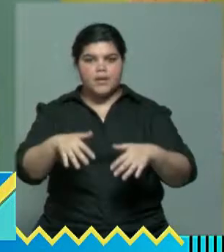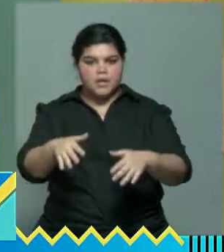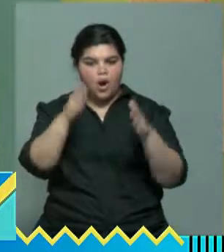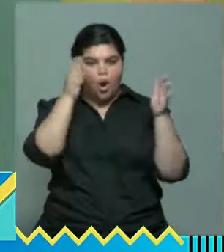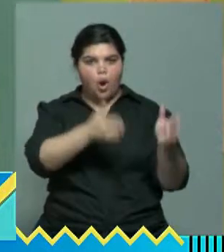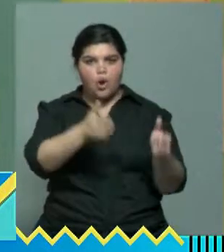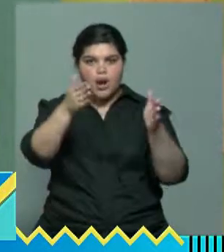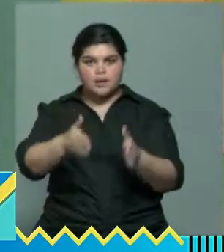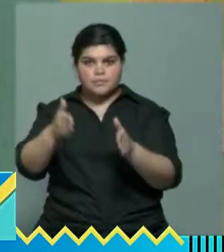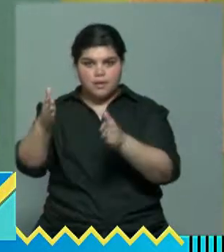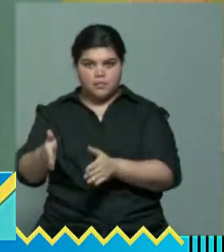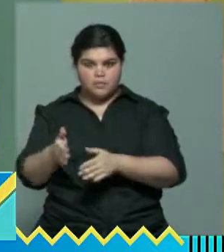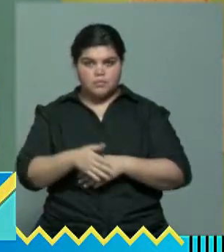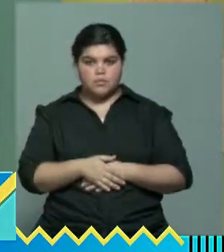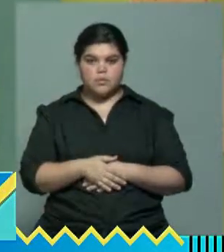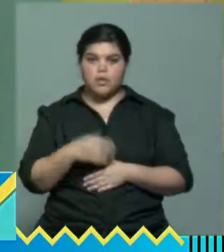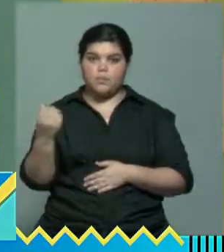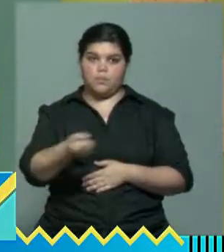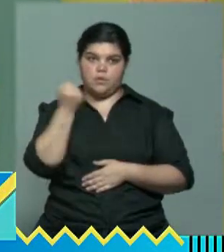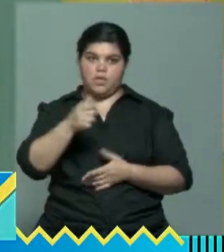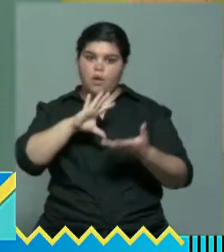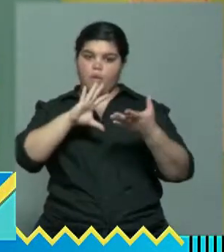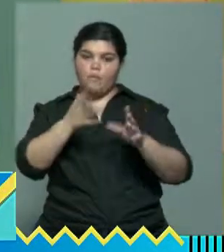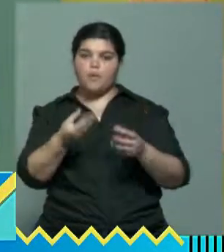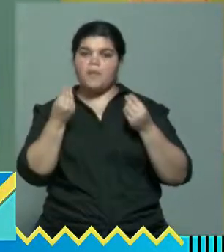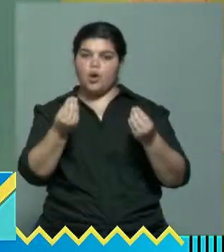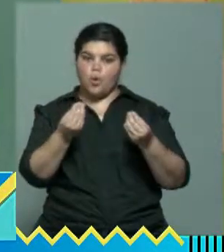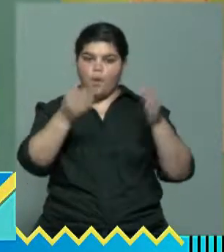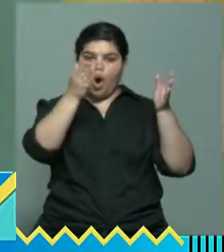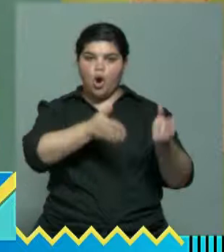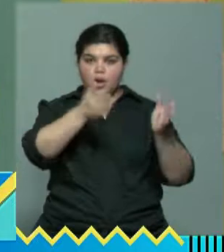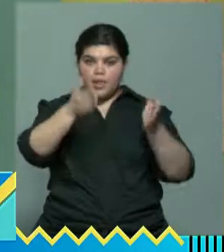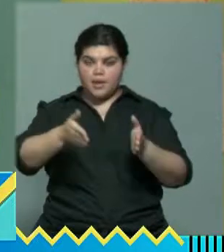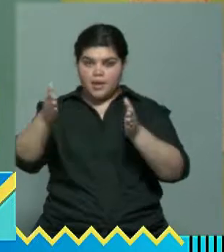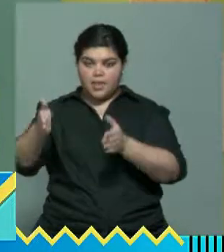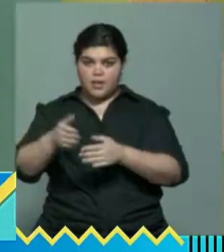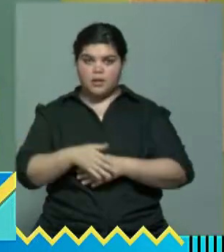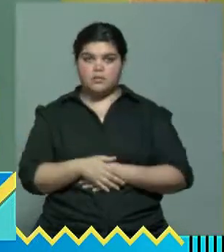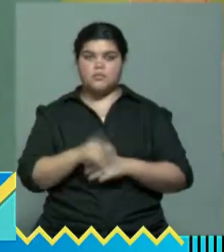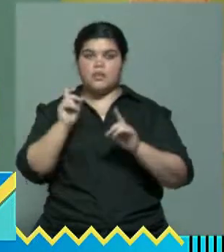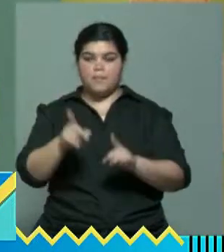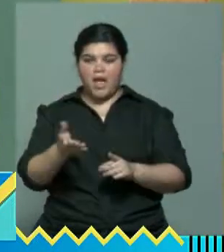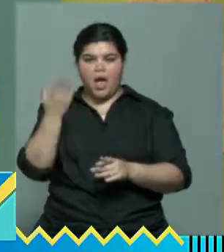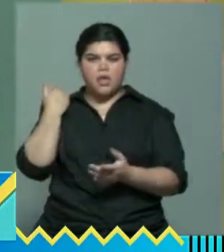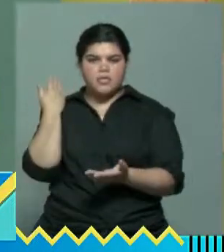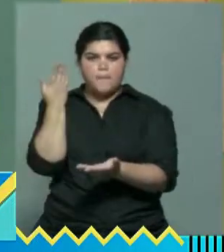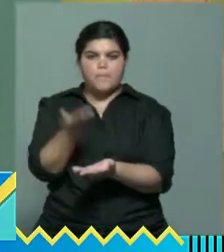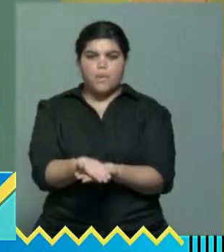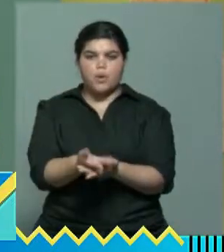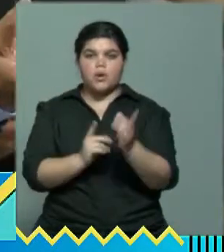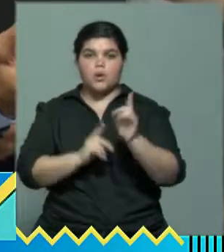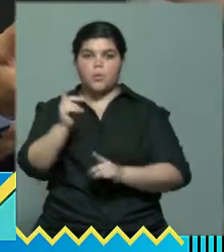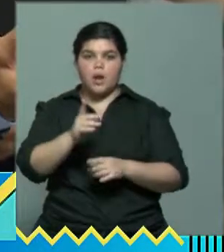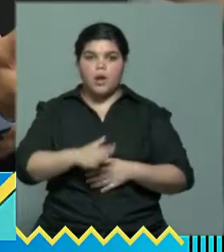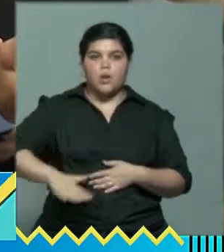haciéndolo en una forma ordenada y en ese momento me acuerdo que proponía hacer uso de la explanada